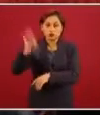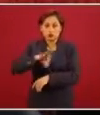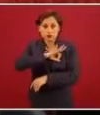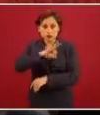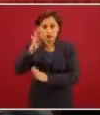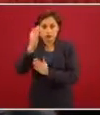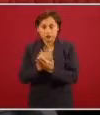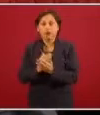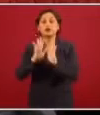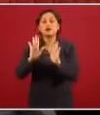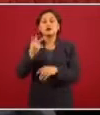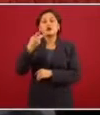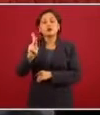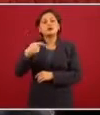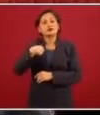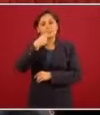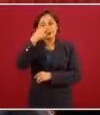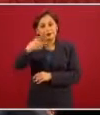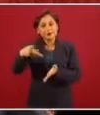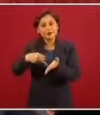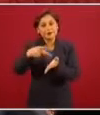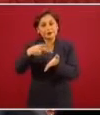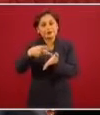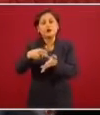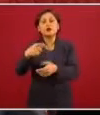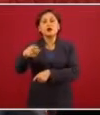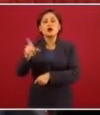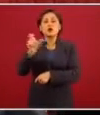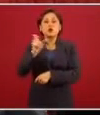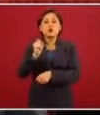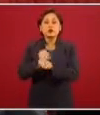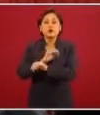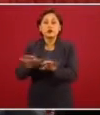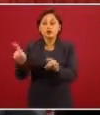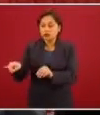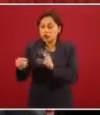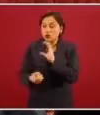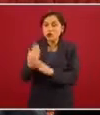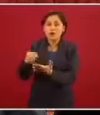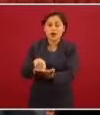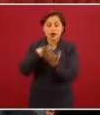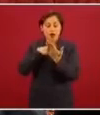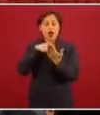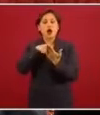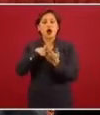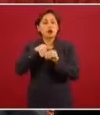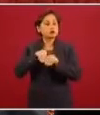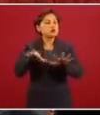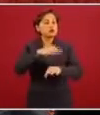ocasiones, cada nuevo dato, que ustedes lo conozcan desde el inicio, cuando surge el dato, para que le podamos dar un seguimiento